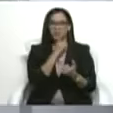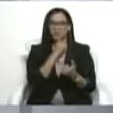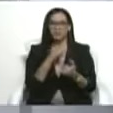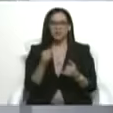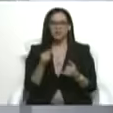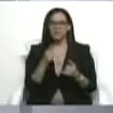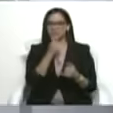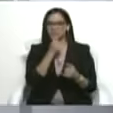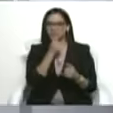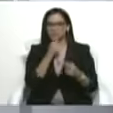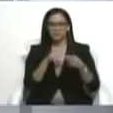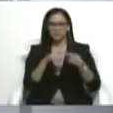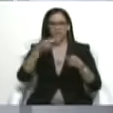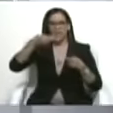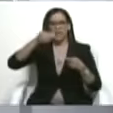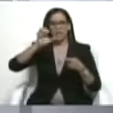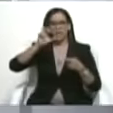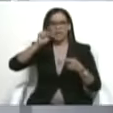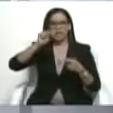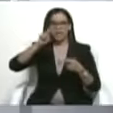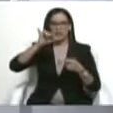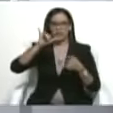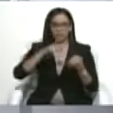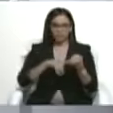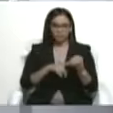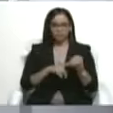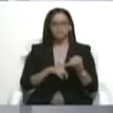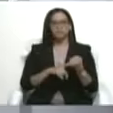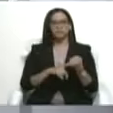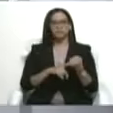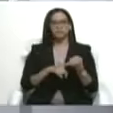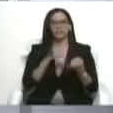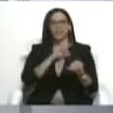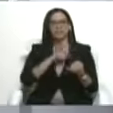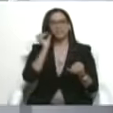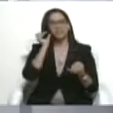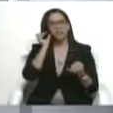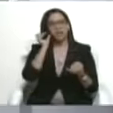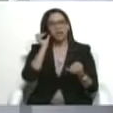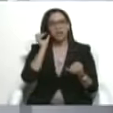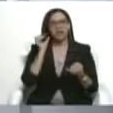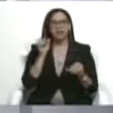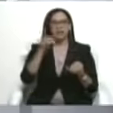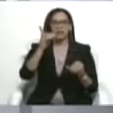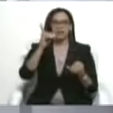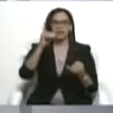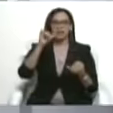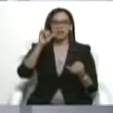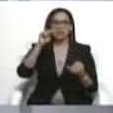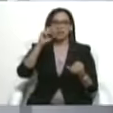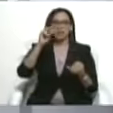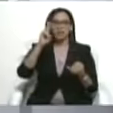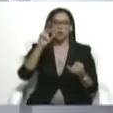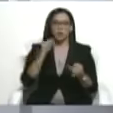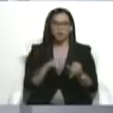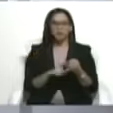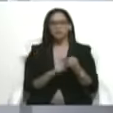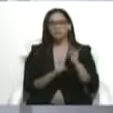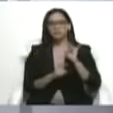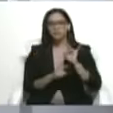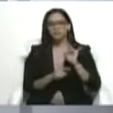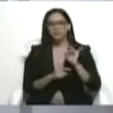caso serían Henry Aviares y la señora Dignora Hernández. Son